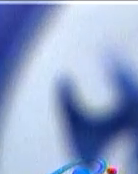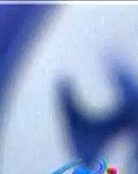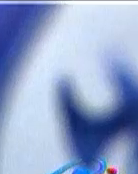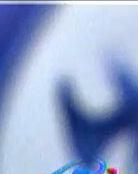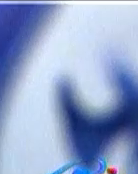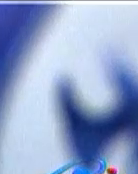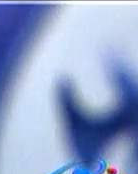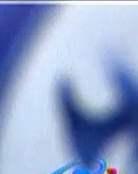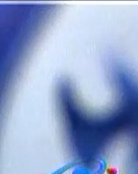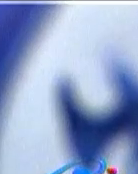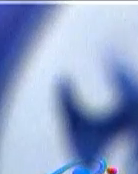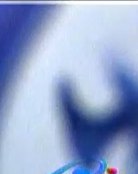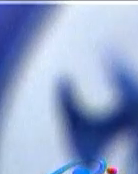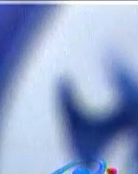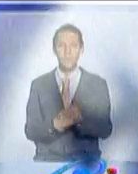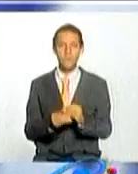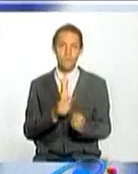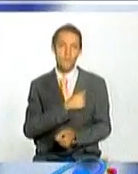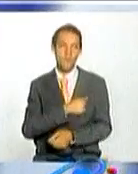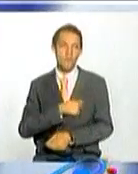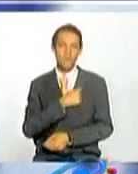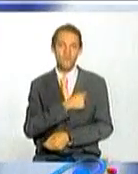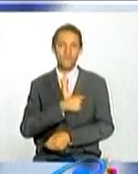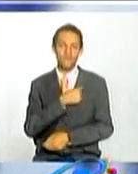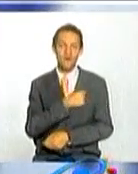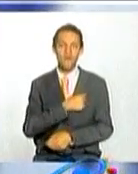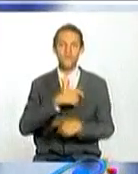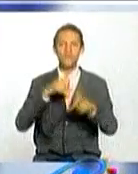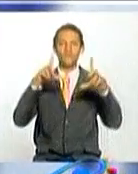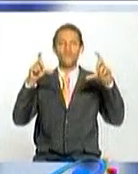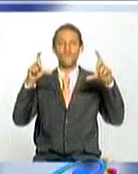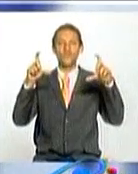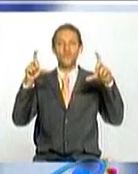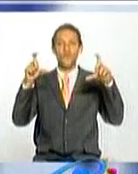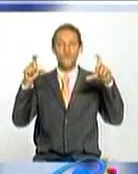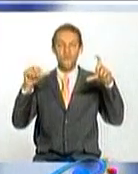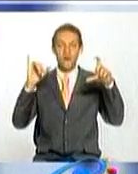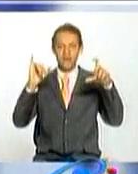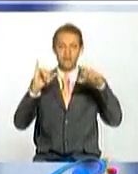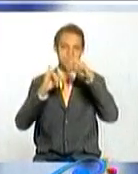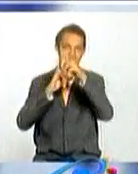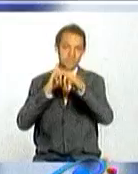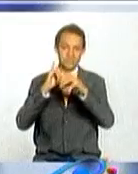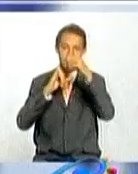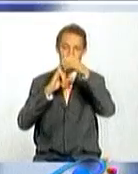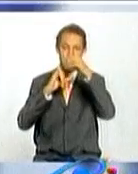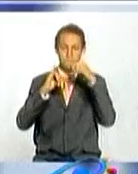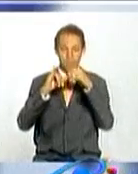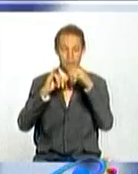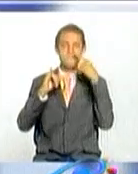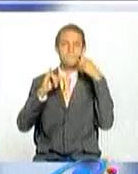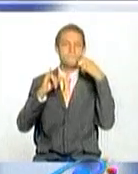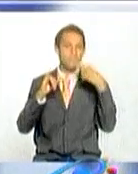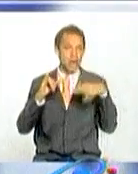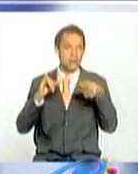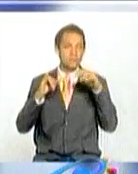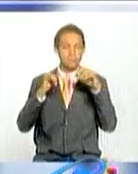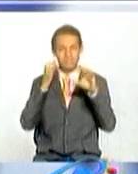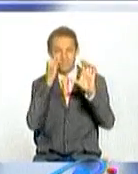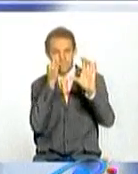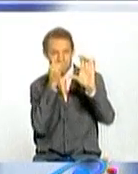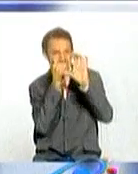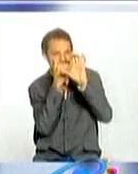Si de pronto Jennifer me pone una imagen de un ovario poliquístico para que ustedes vean lo que uno puede ver, digamos, cuando hace una laparotomía